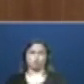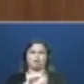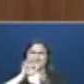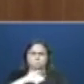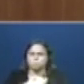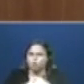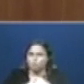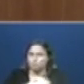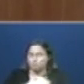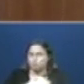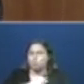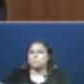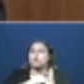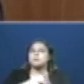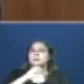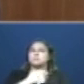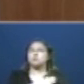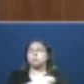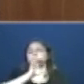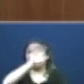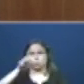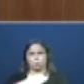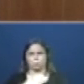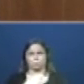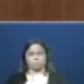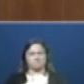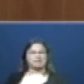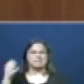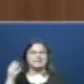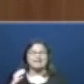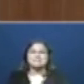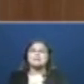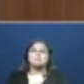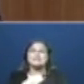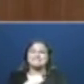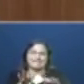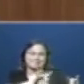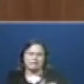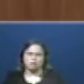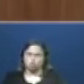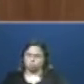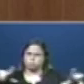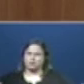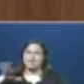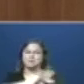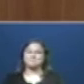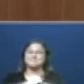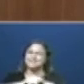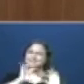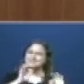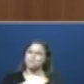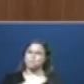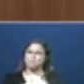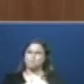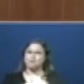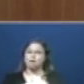propio proyecto autonómico un proyecto asentado sobre nuestro extenso territorio y también sobre nuestro peculiar poblamiento